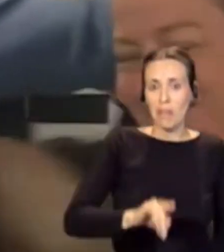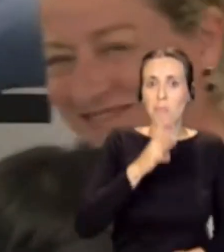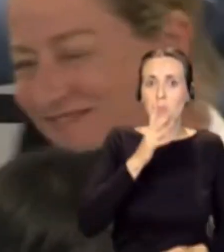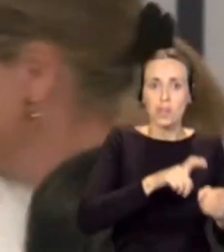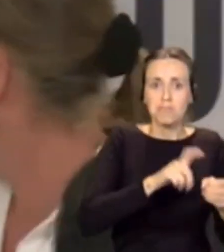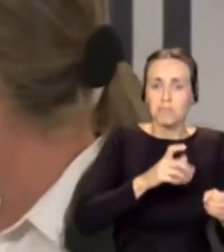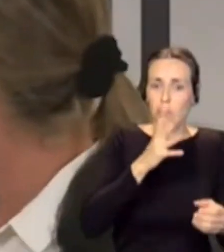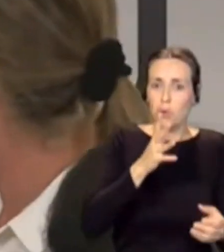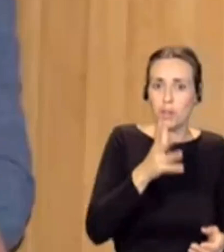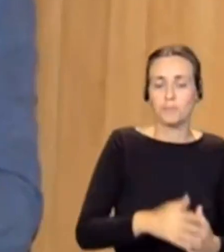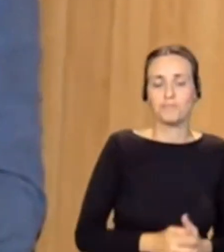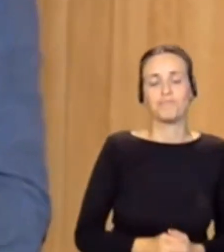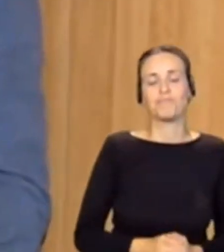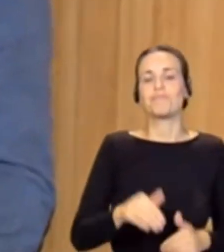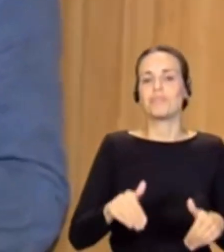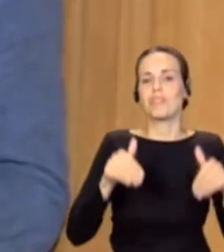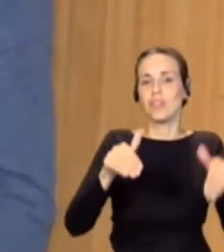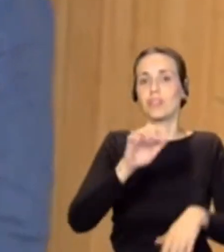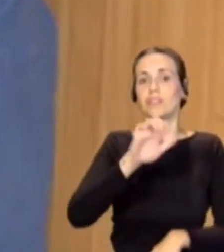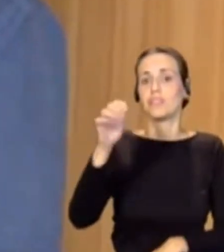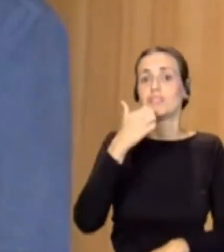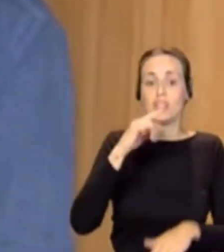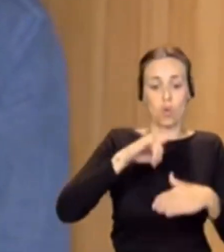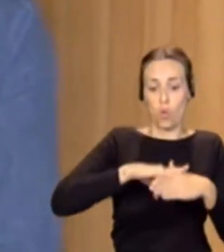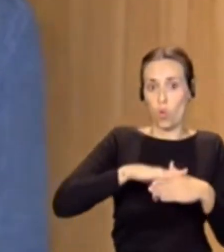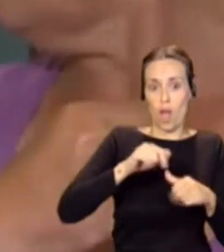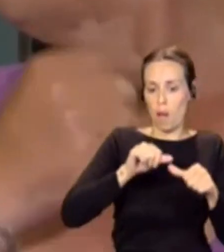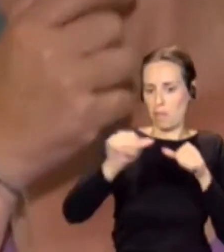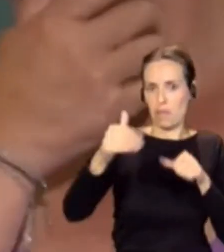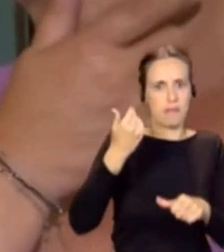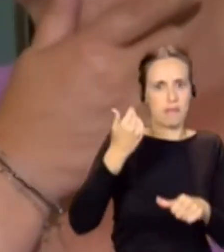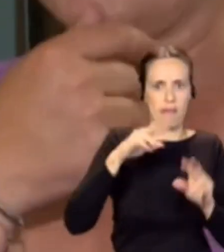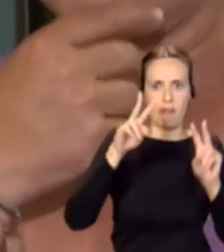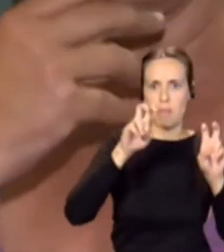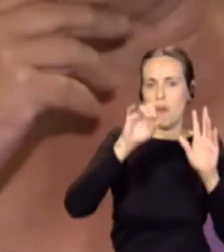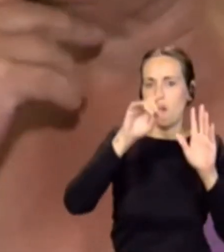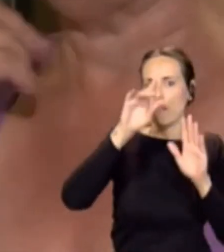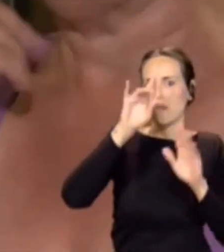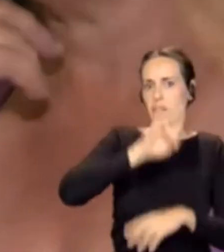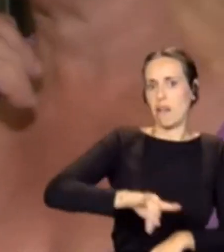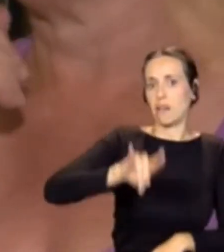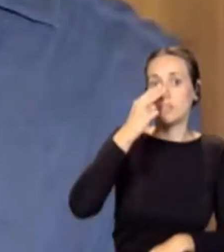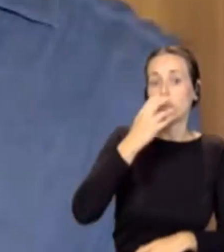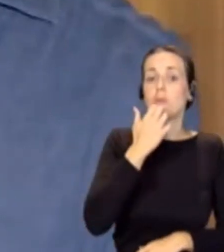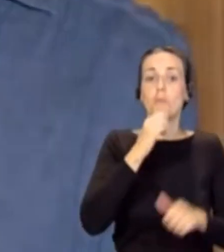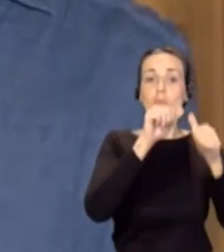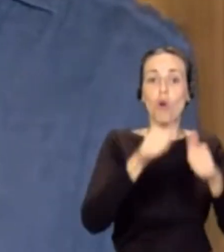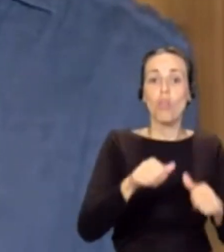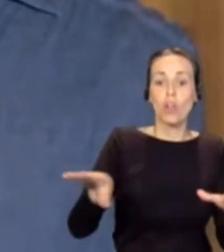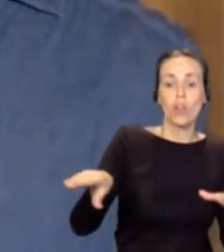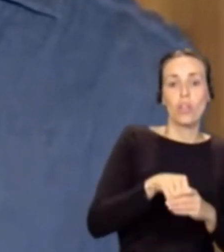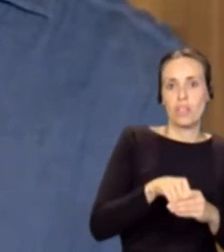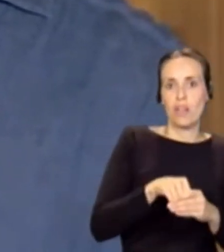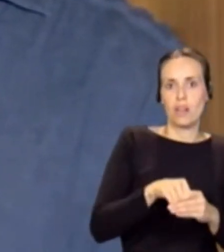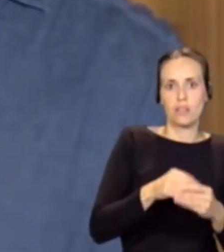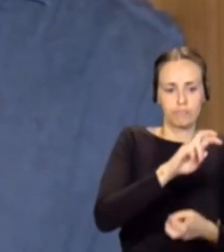candidato señala que a partir de este mismo lunes la línea será trabajar por los temas que interesan a Canarias, como la renovación del modelo de integración, que tenga